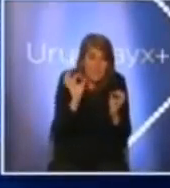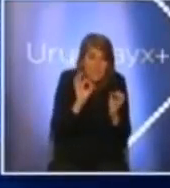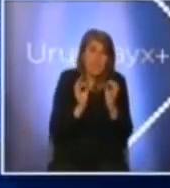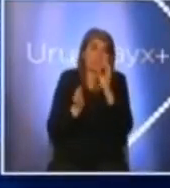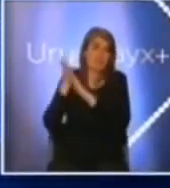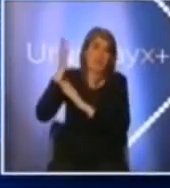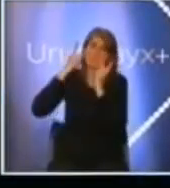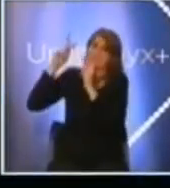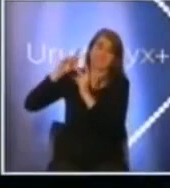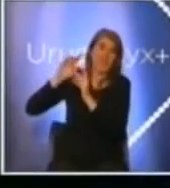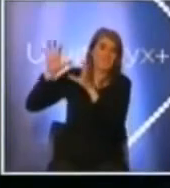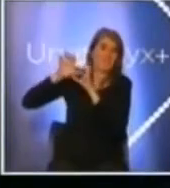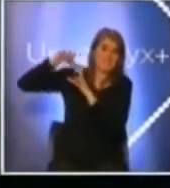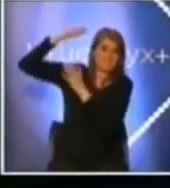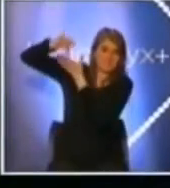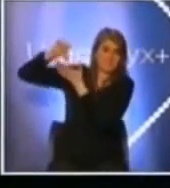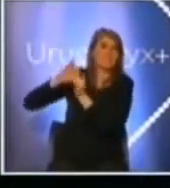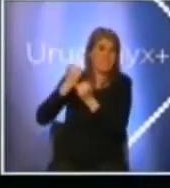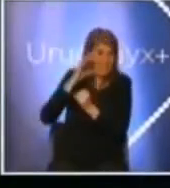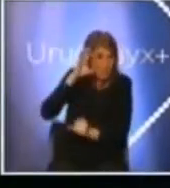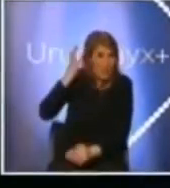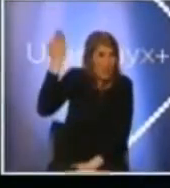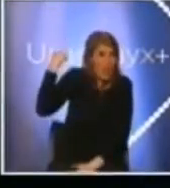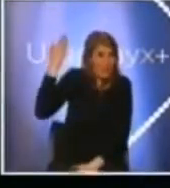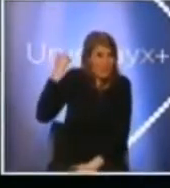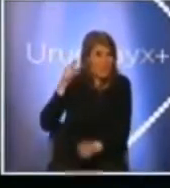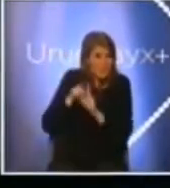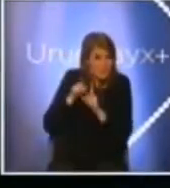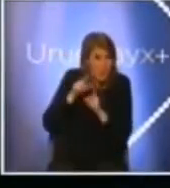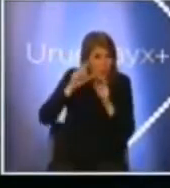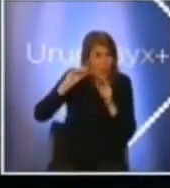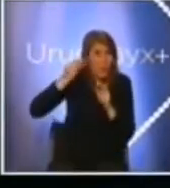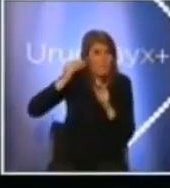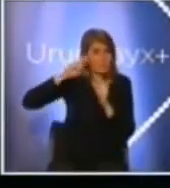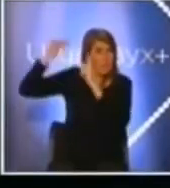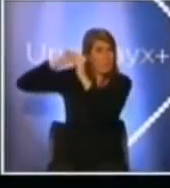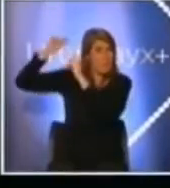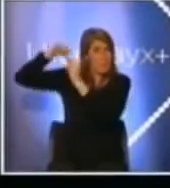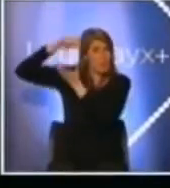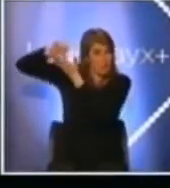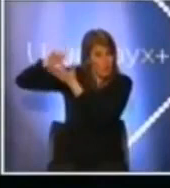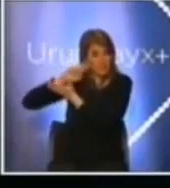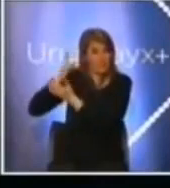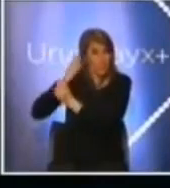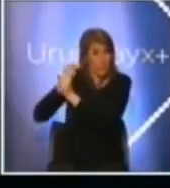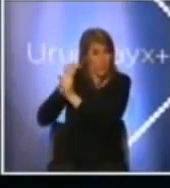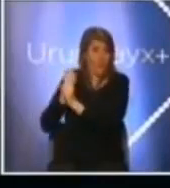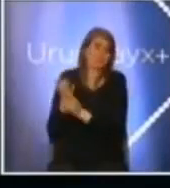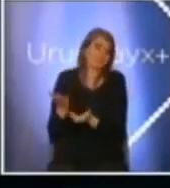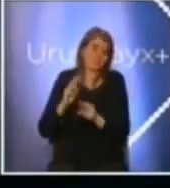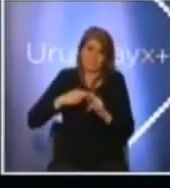extranjero. Esa historia ya la vivimos. ¿Por qué repetirlas? En este desafío el Estado